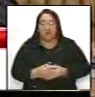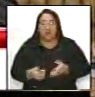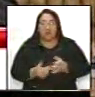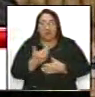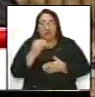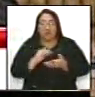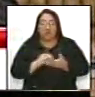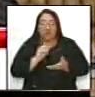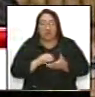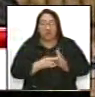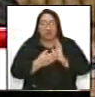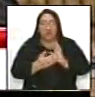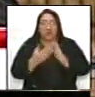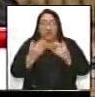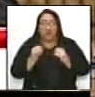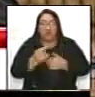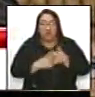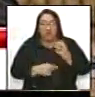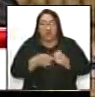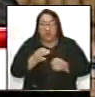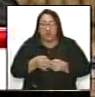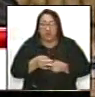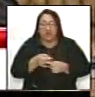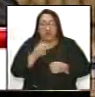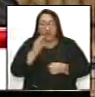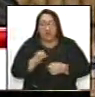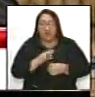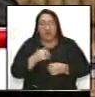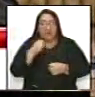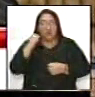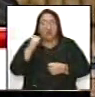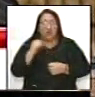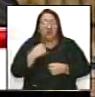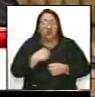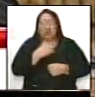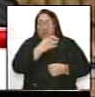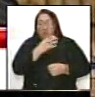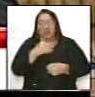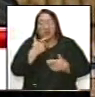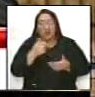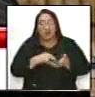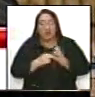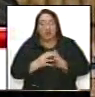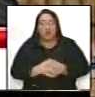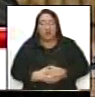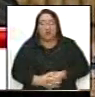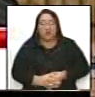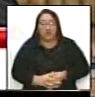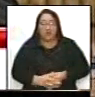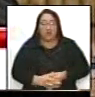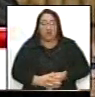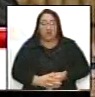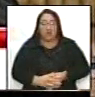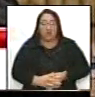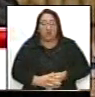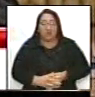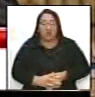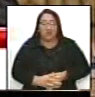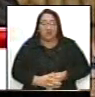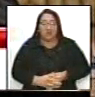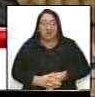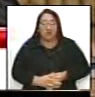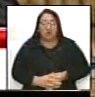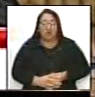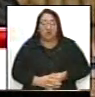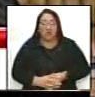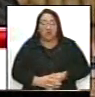aparece una información que la verdad, que si eso no es apología, ya que puede ser apología, señor presidente, hablando y